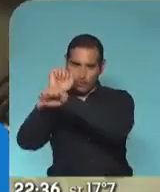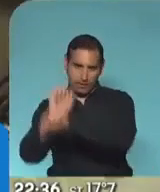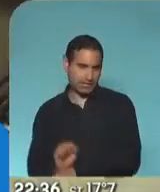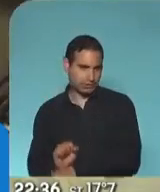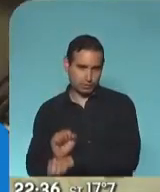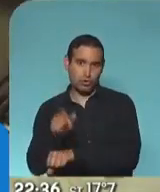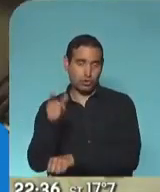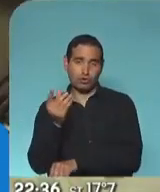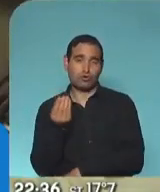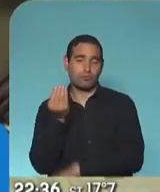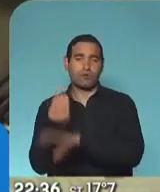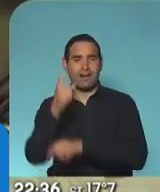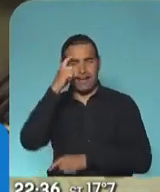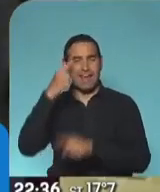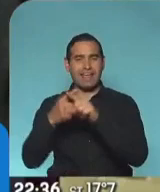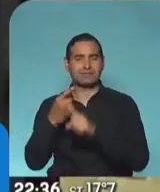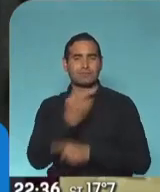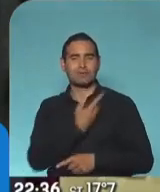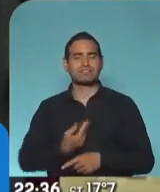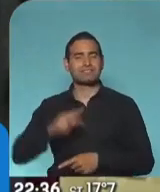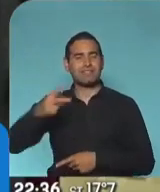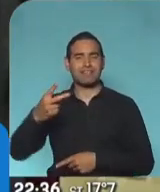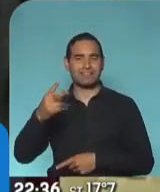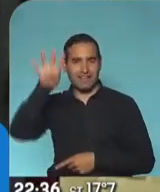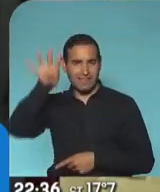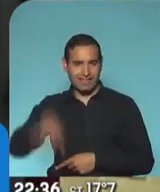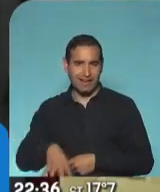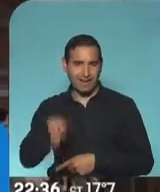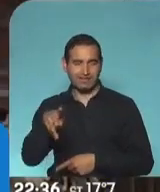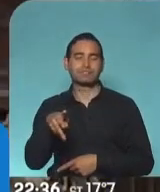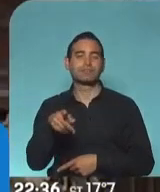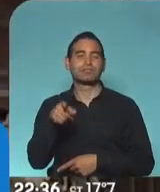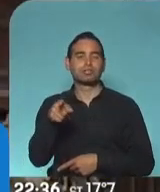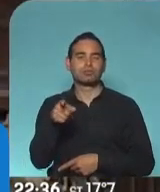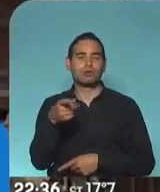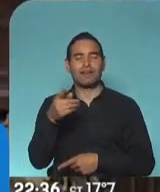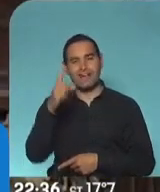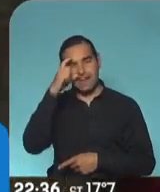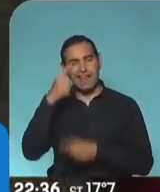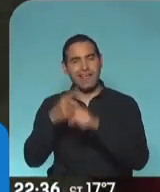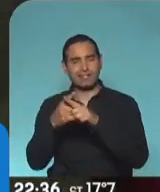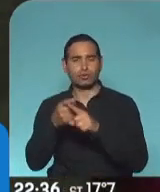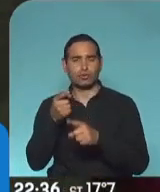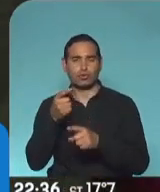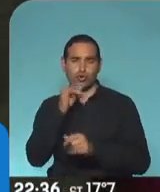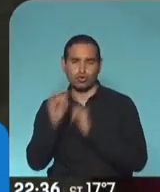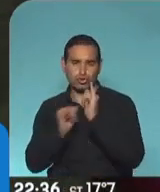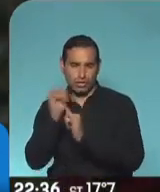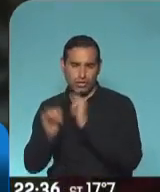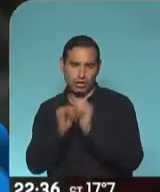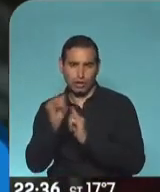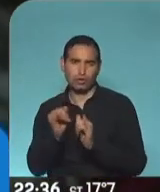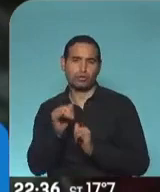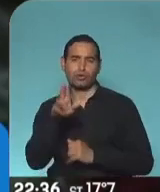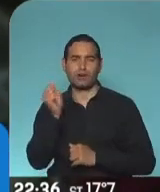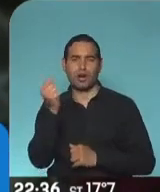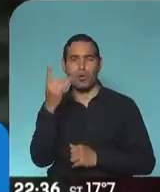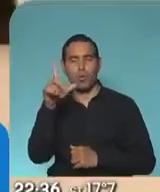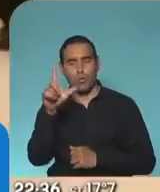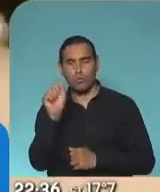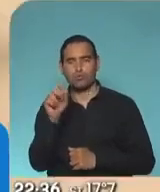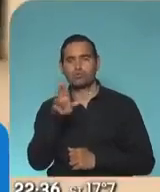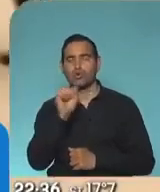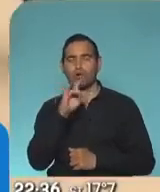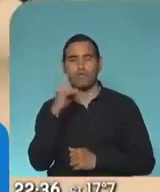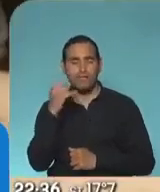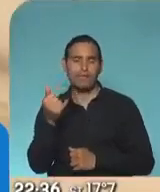inhabilitación al ex vicepresidente catalán Oriol Junqueras, a los ex consejeros Raúl Romeva, Jordi Turull